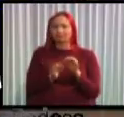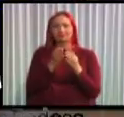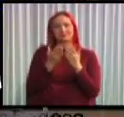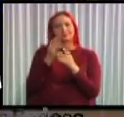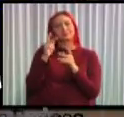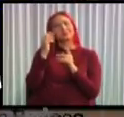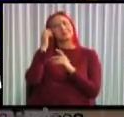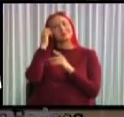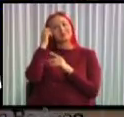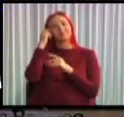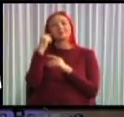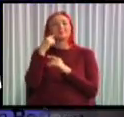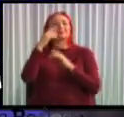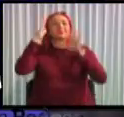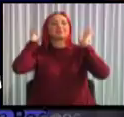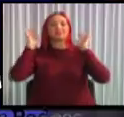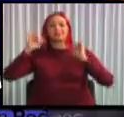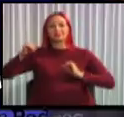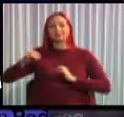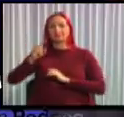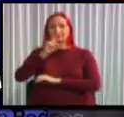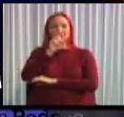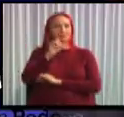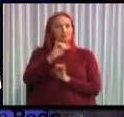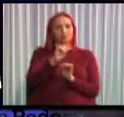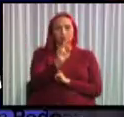gente dice, pero están jugando.